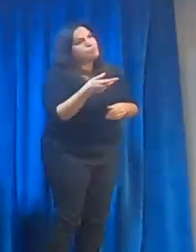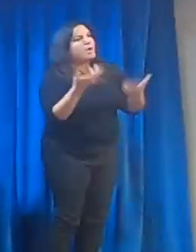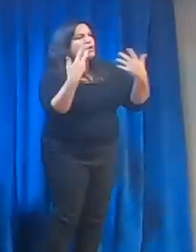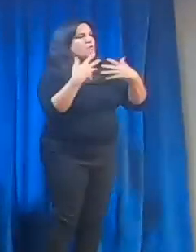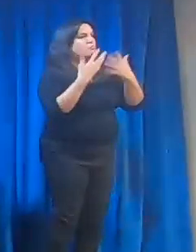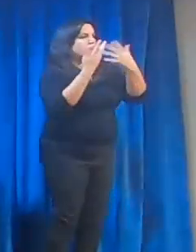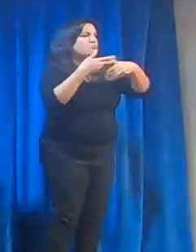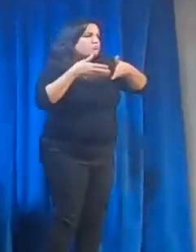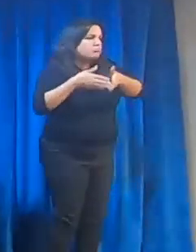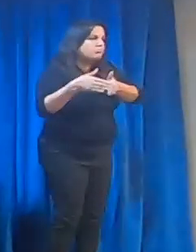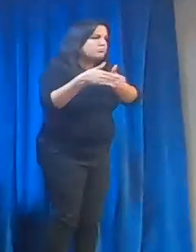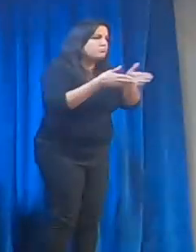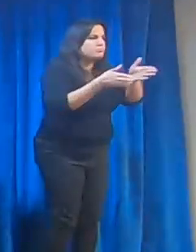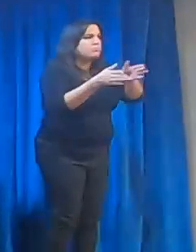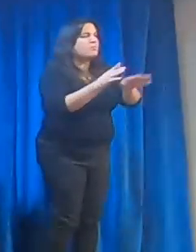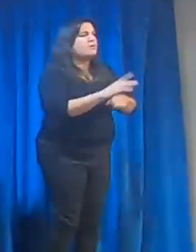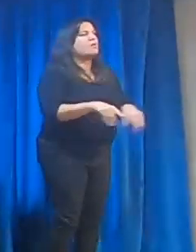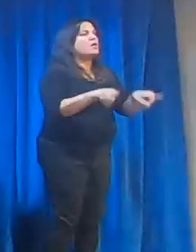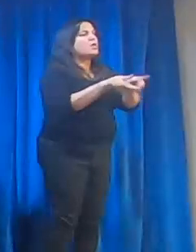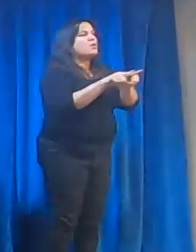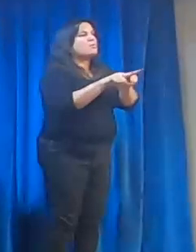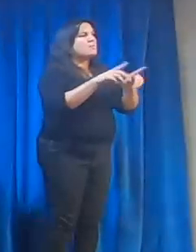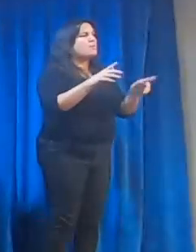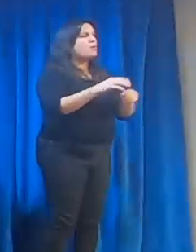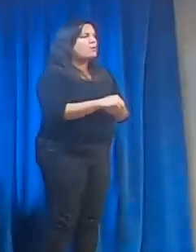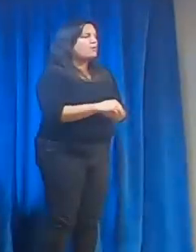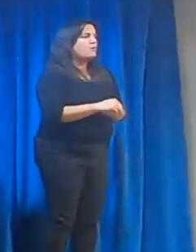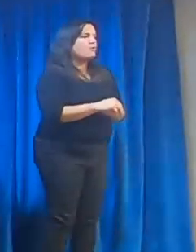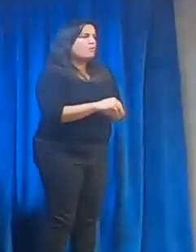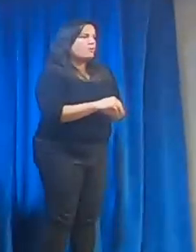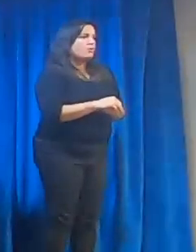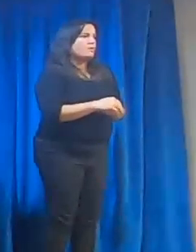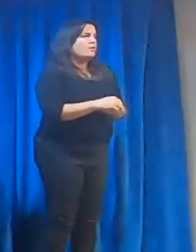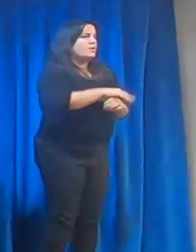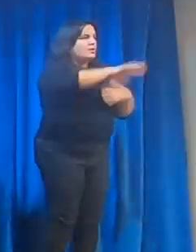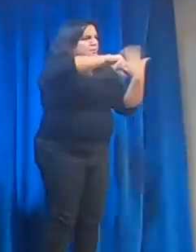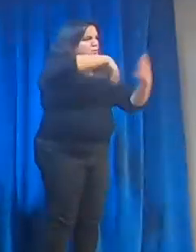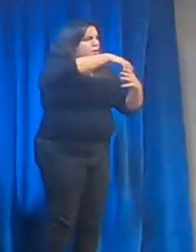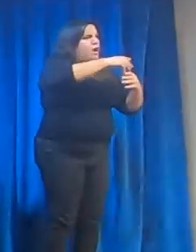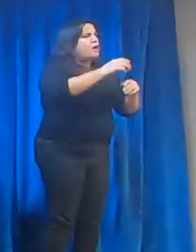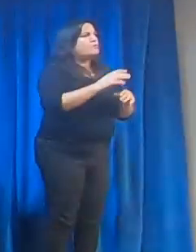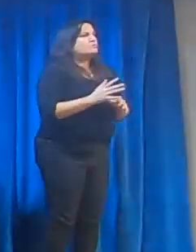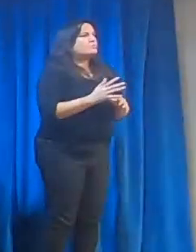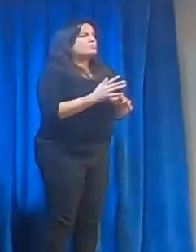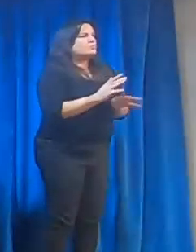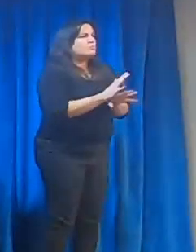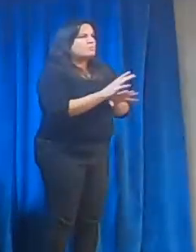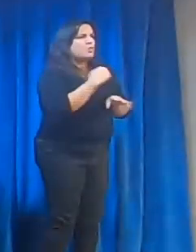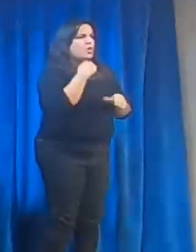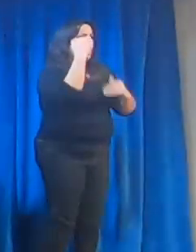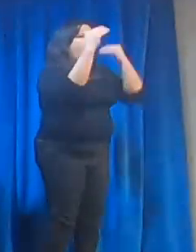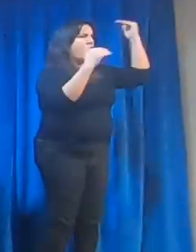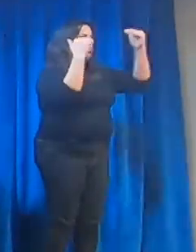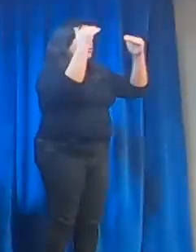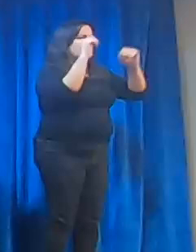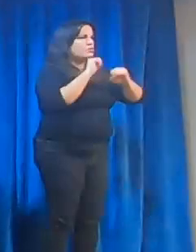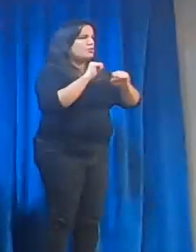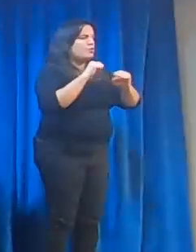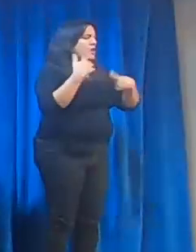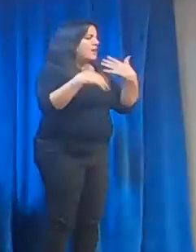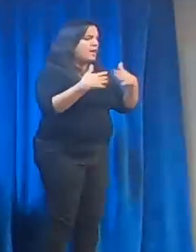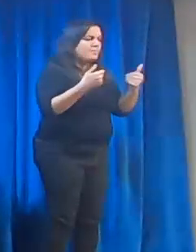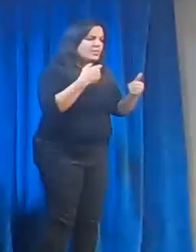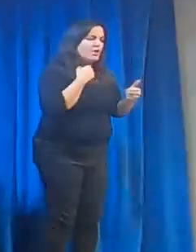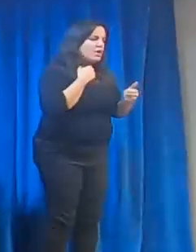con el cabo. Yo agarro una caja con juguetes, lo devuelto todo. Tiro todo ahí. El adulto enseguida quiere armar